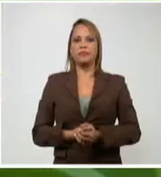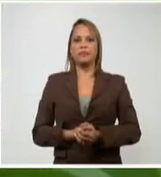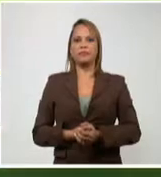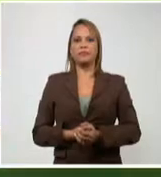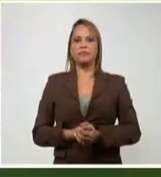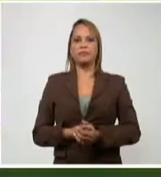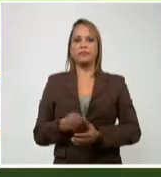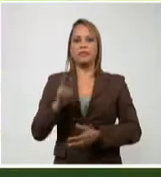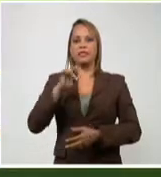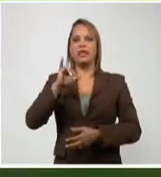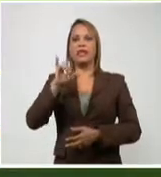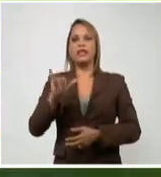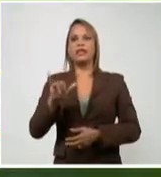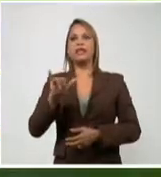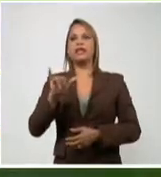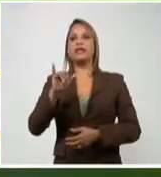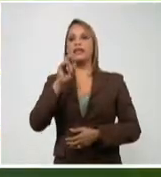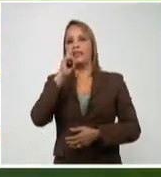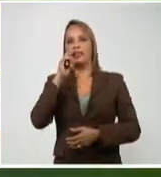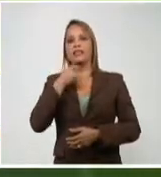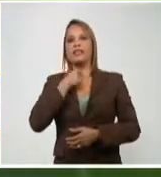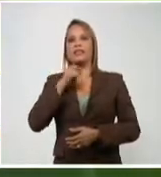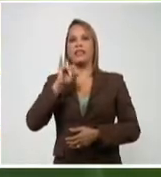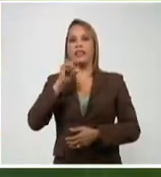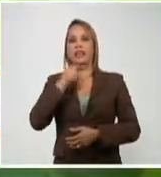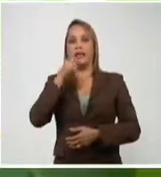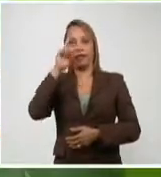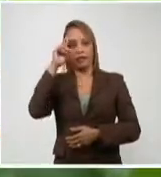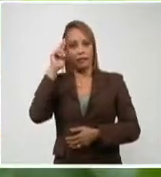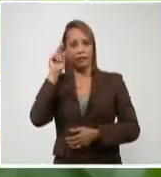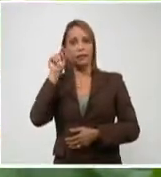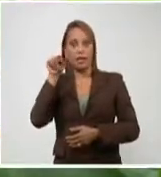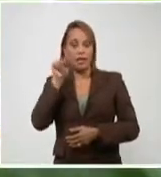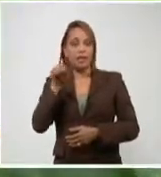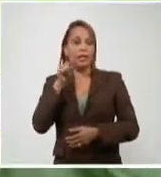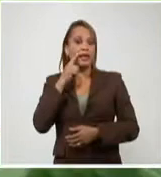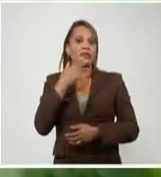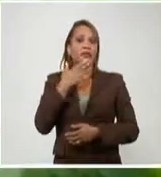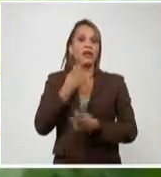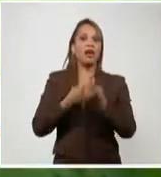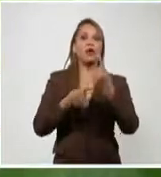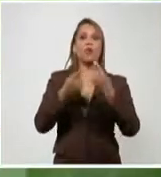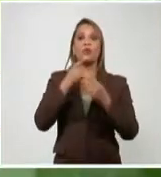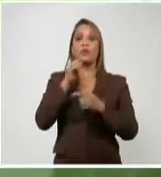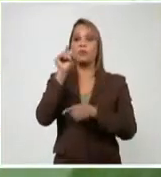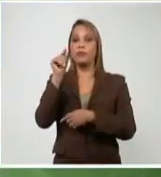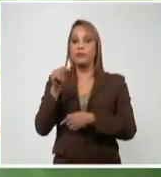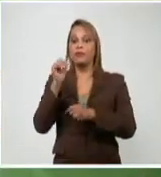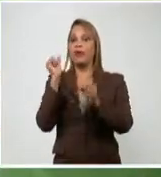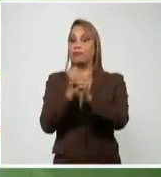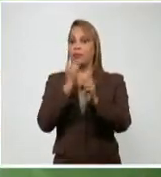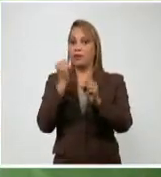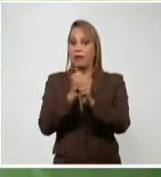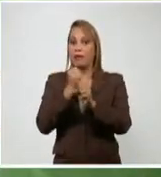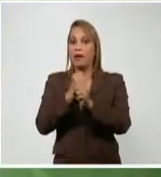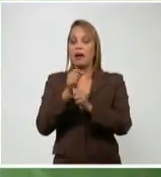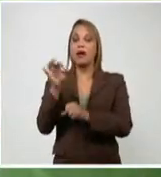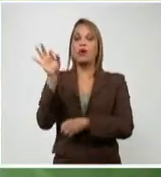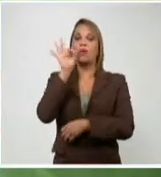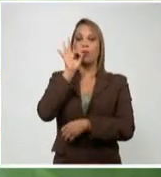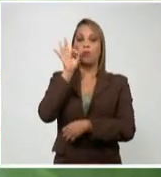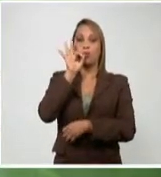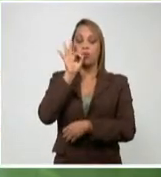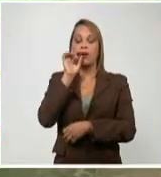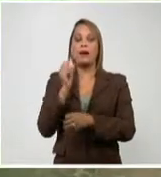Nel Rojas Medina es uno de los tantos vegueros pinareños que impone voluntad y deseos de hacer. Las más de 300.000